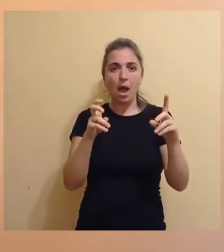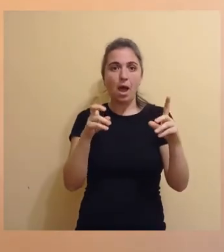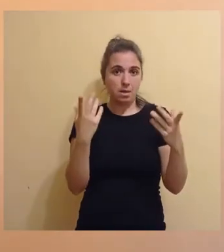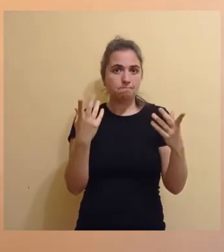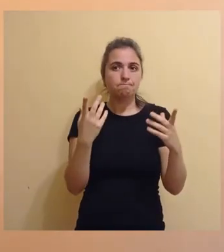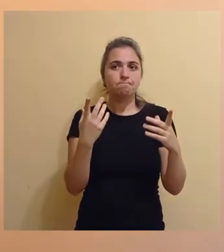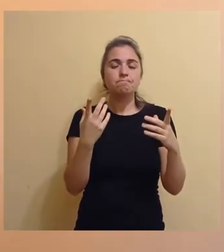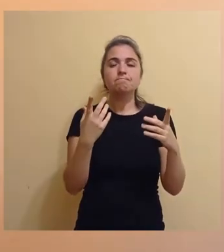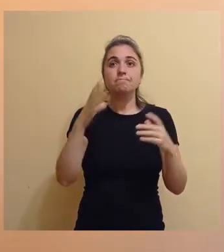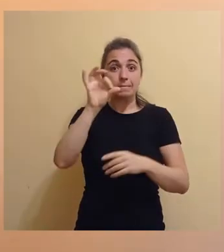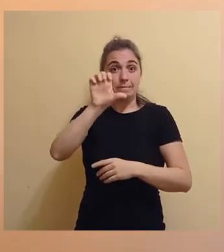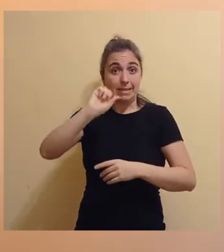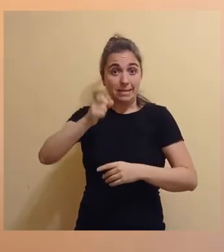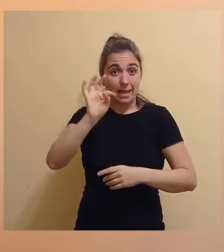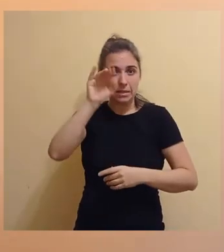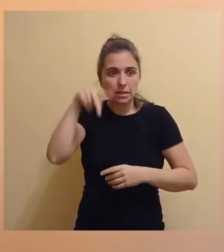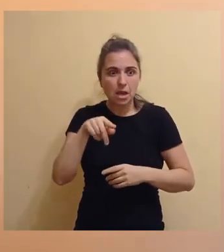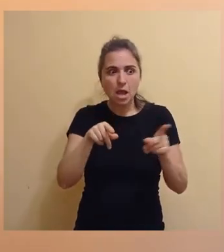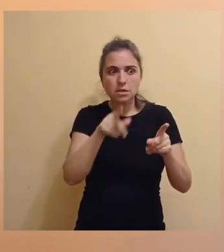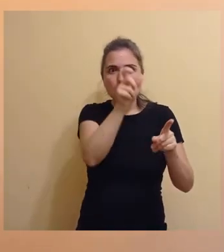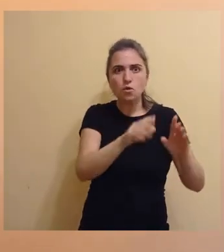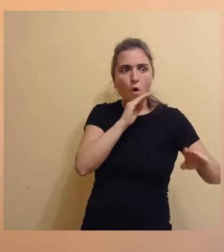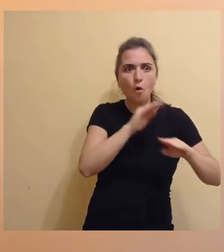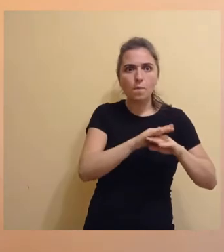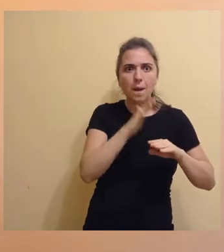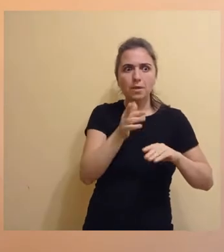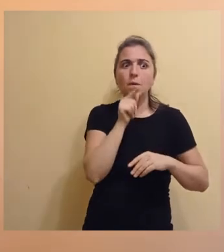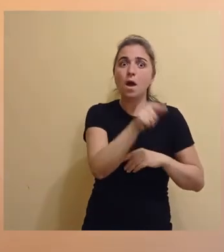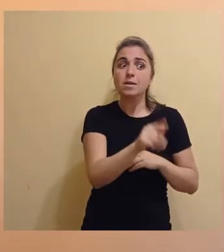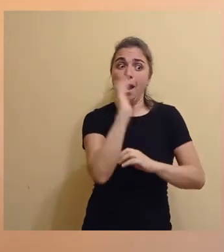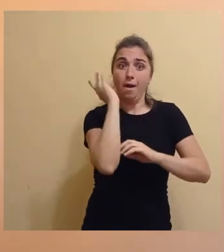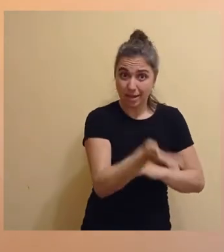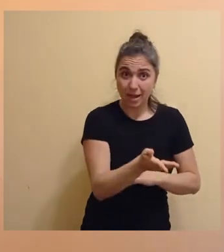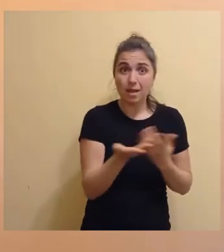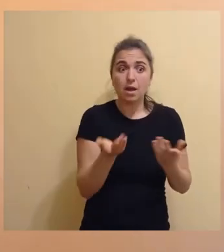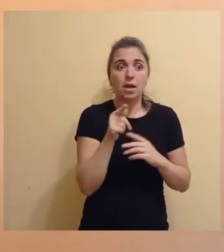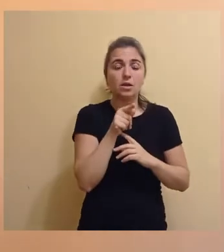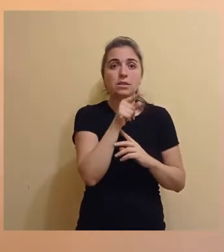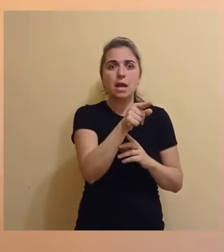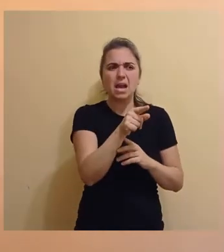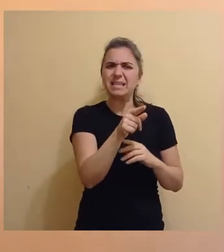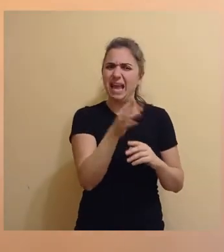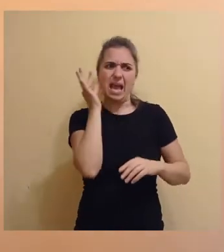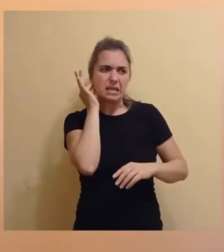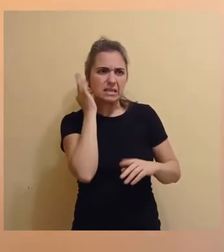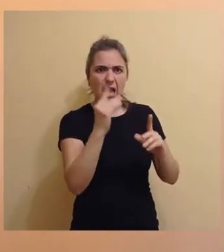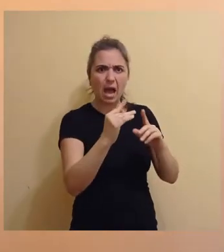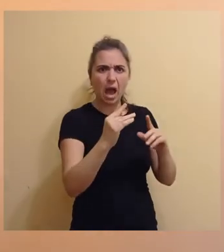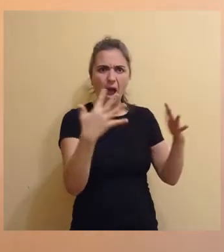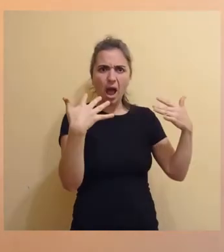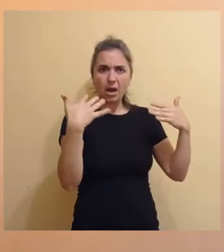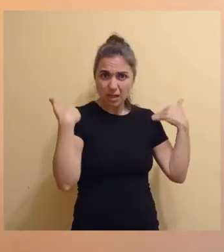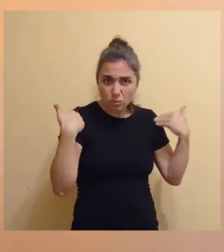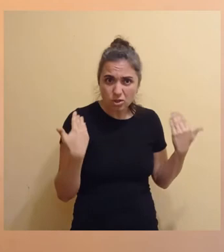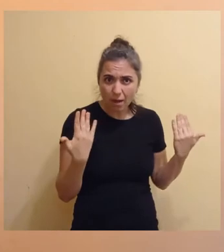con algo como este, el tema del sexting, ¿no? Se culpabiliza a esa persona que después se convierte en la víctima, ¿no? Es como tú